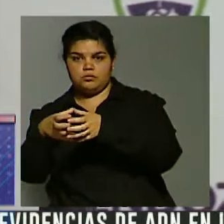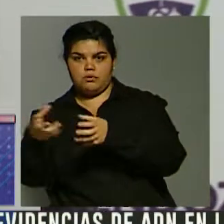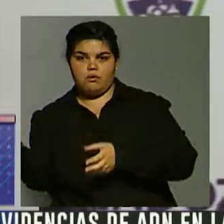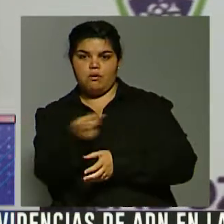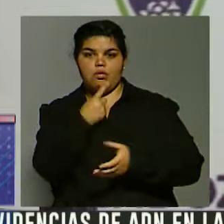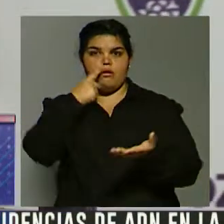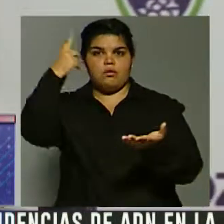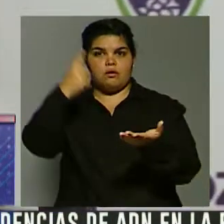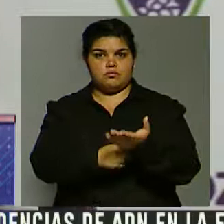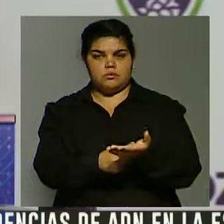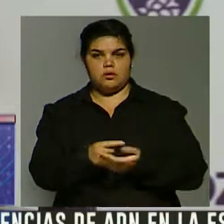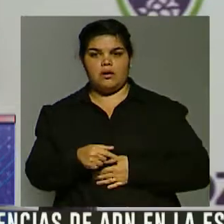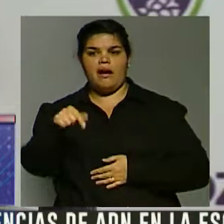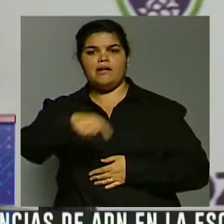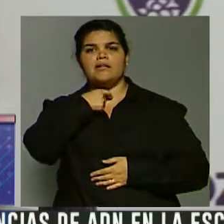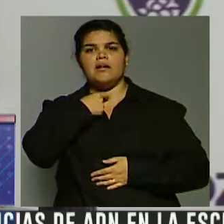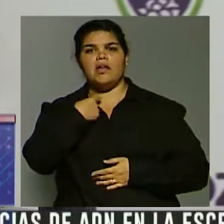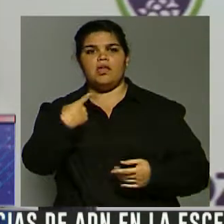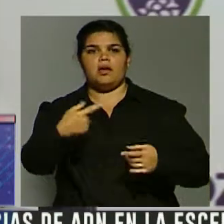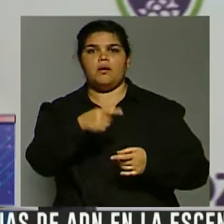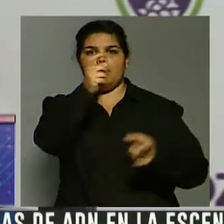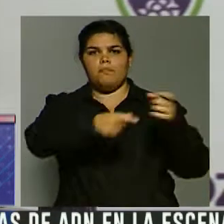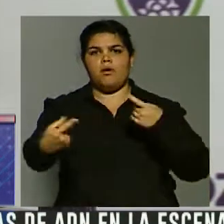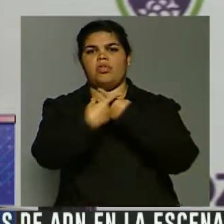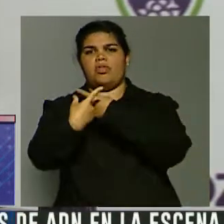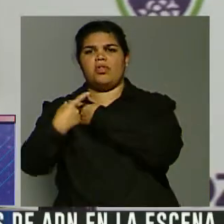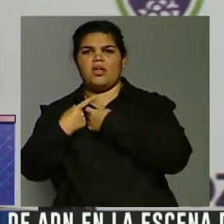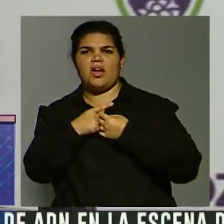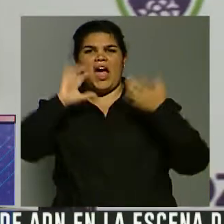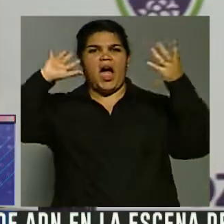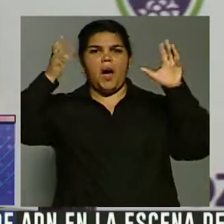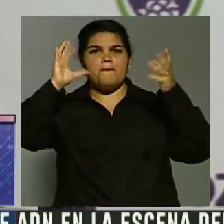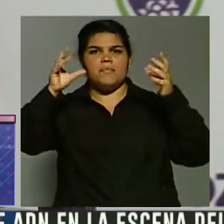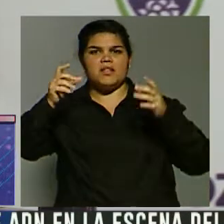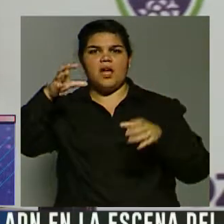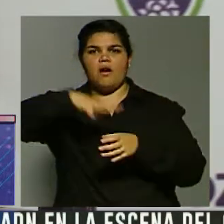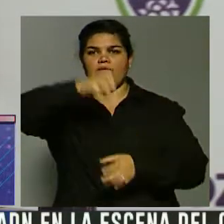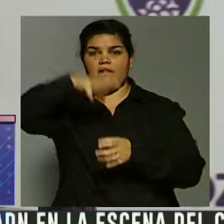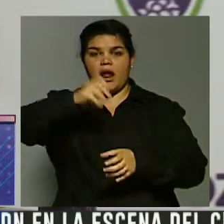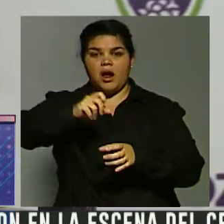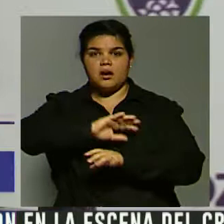la feria. Buscan evitar el reclamo de organizaciones ambientalistas en contra del fracking.